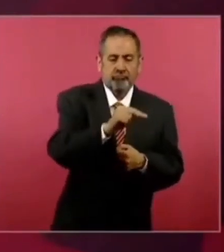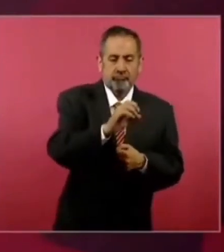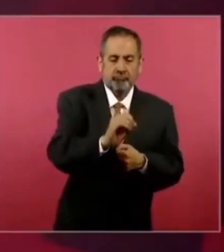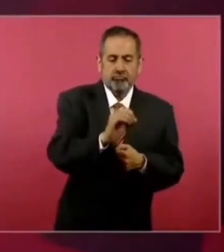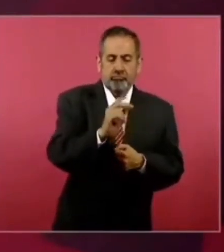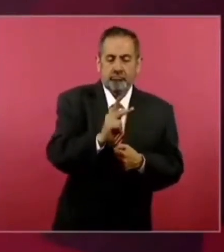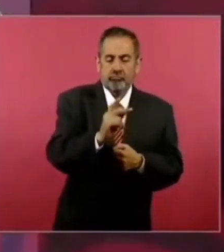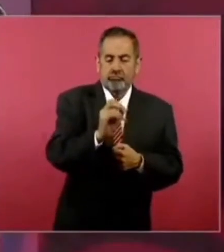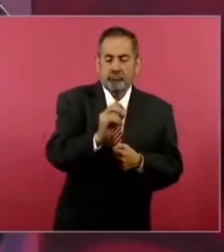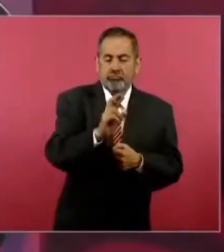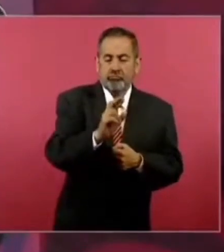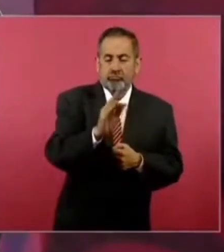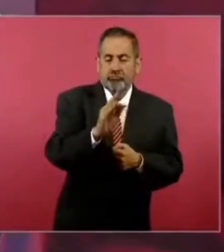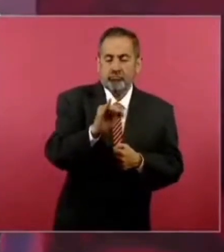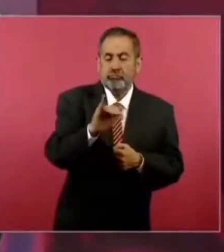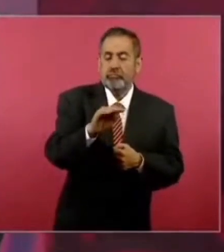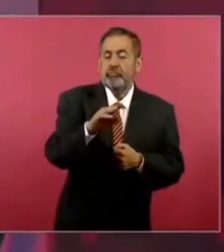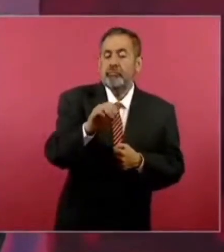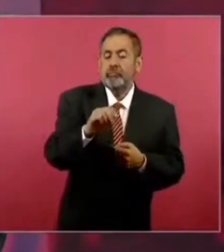Ya no está Salinas,